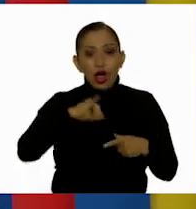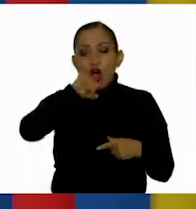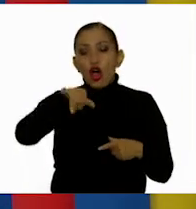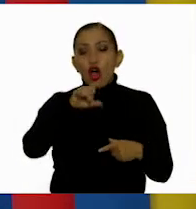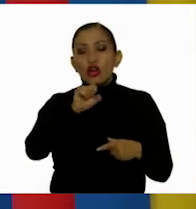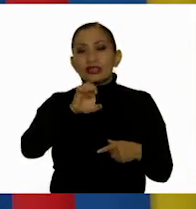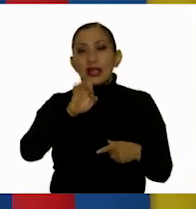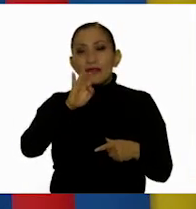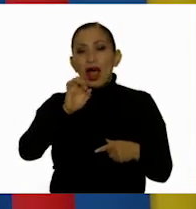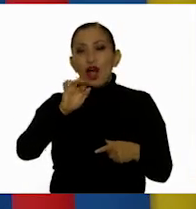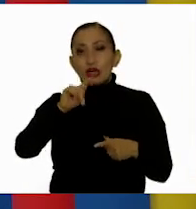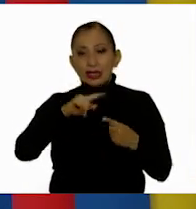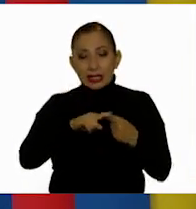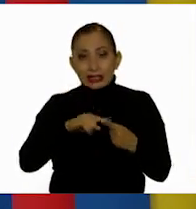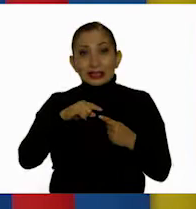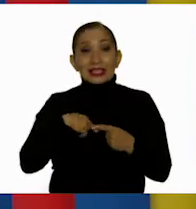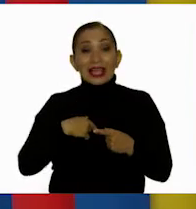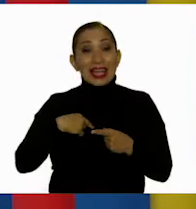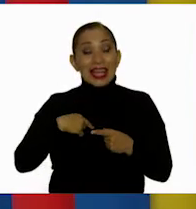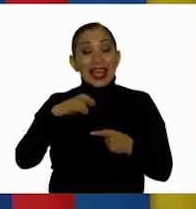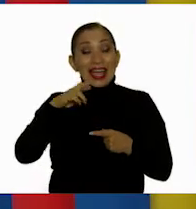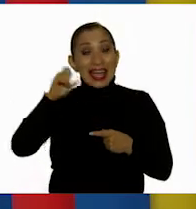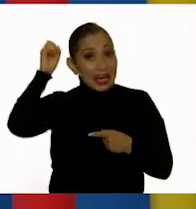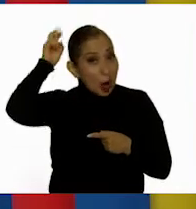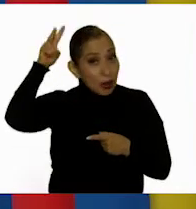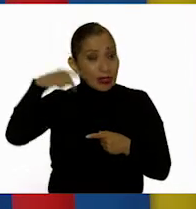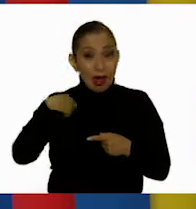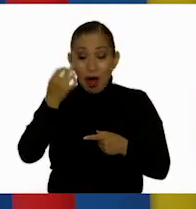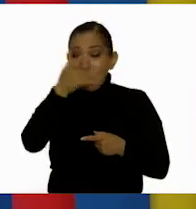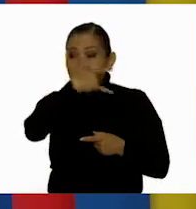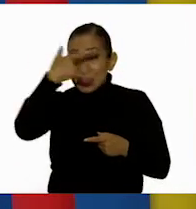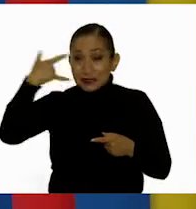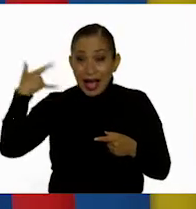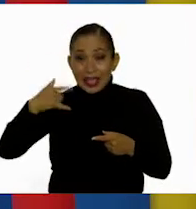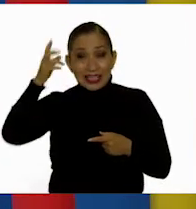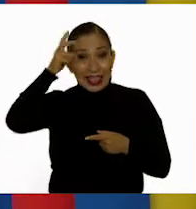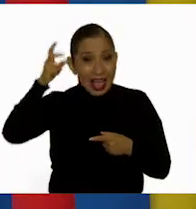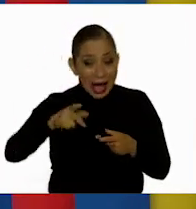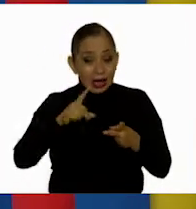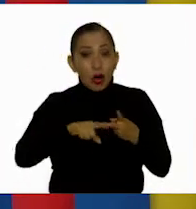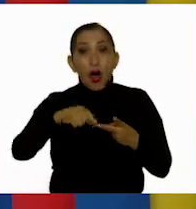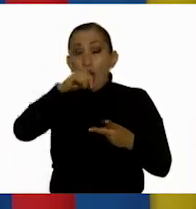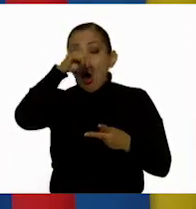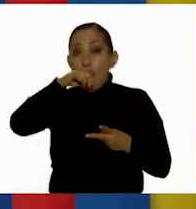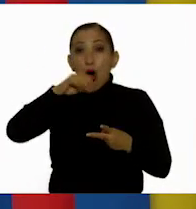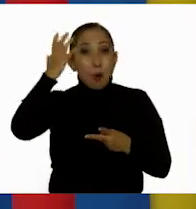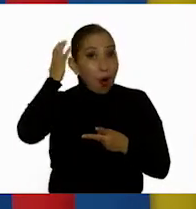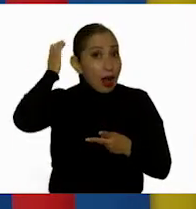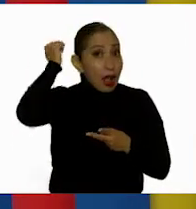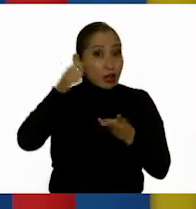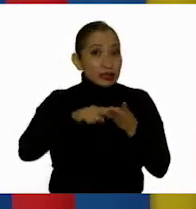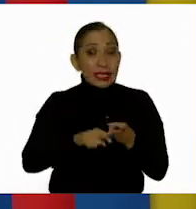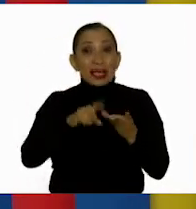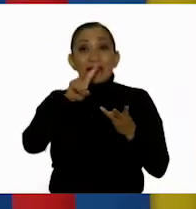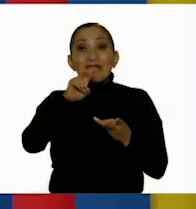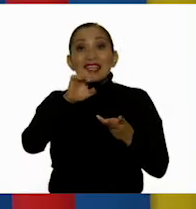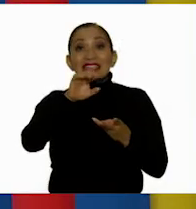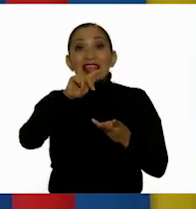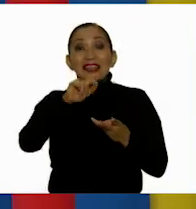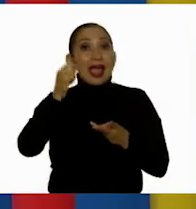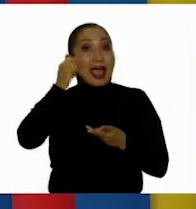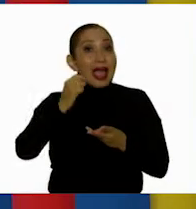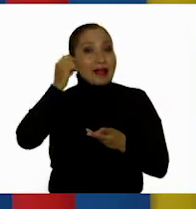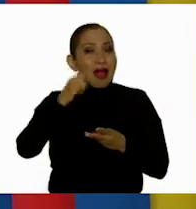Josefa Ortiz, Raulito se disfrazó de Miguel Hidalgo, también nos visitó José María Morelos y hasta Vicente Guerrero nos concedió una